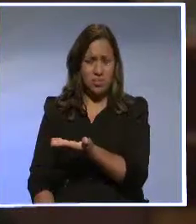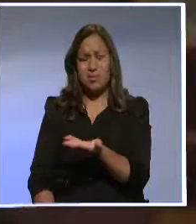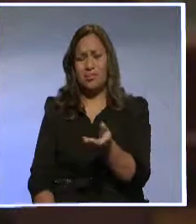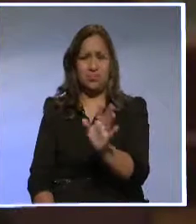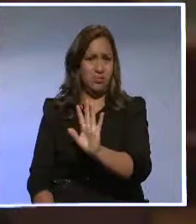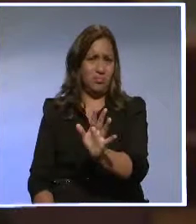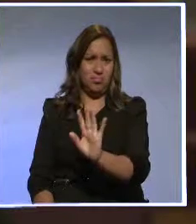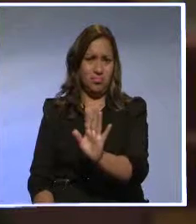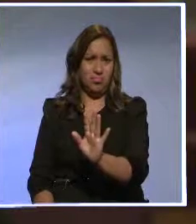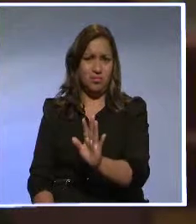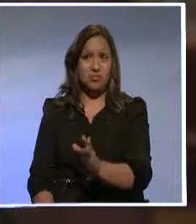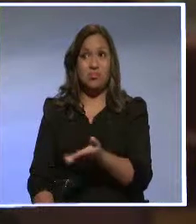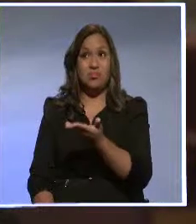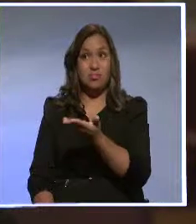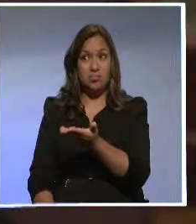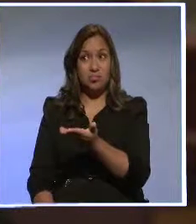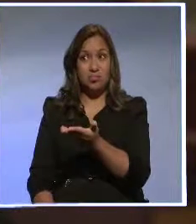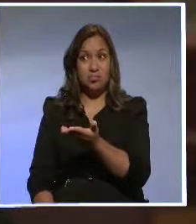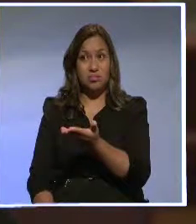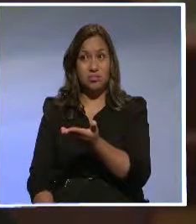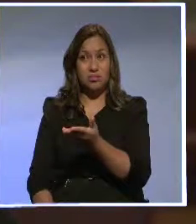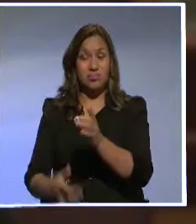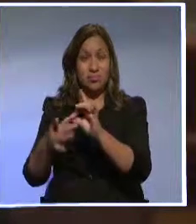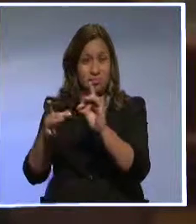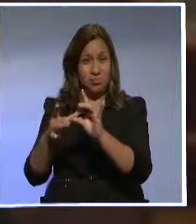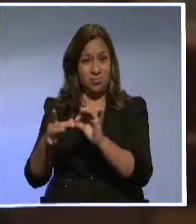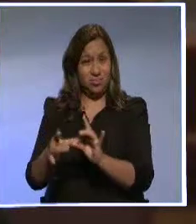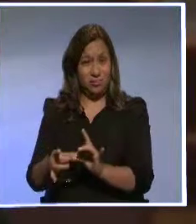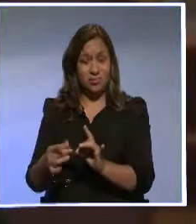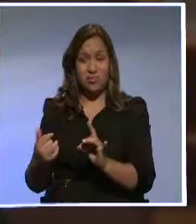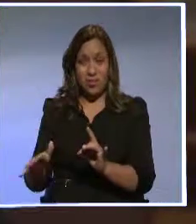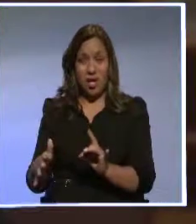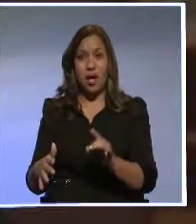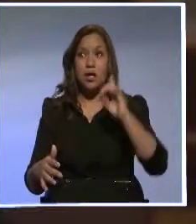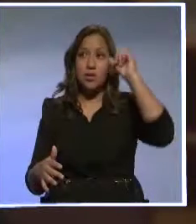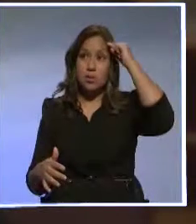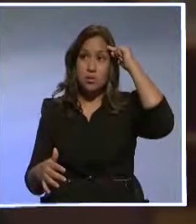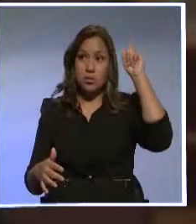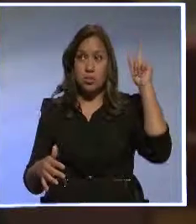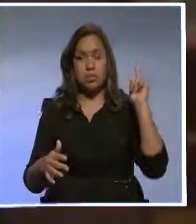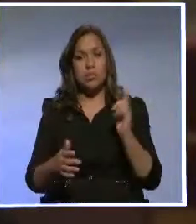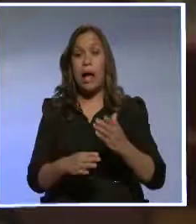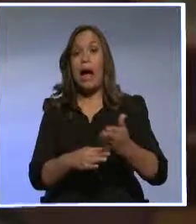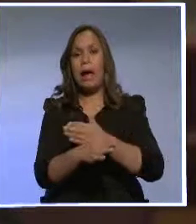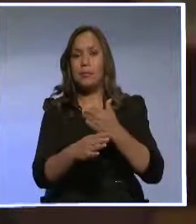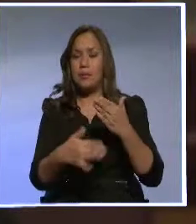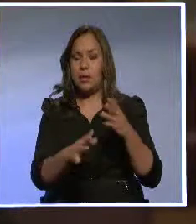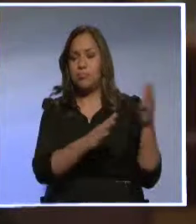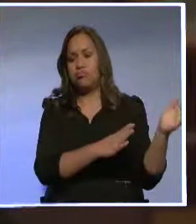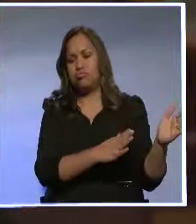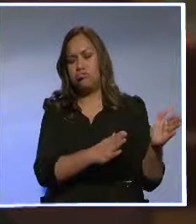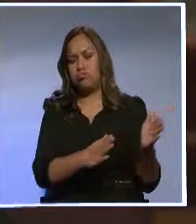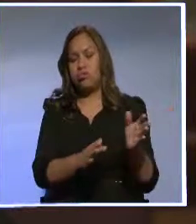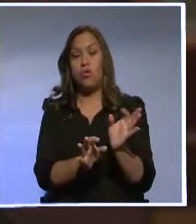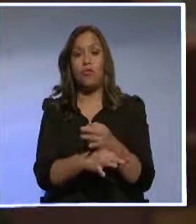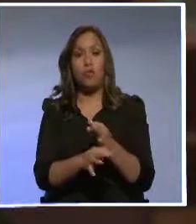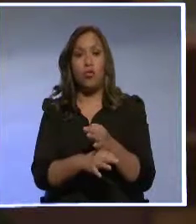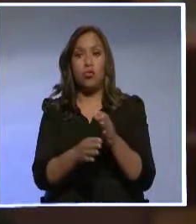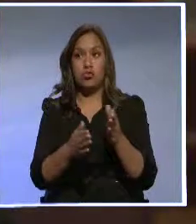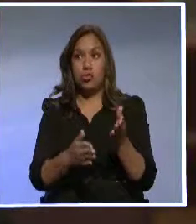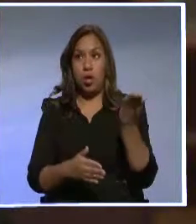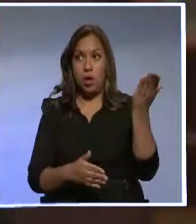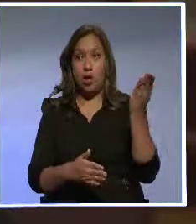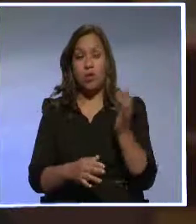sino más bien era un documento que vino ya redactado ya vino preparado por los funcionarios del